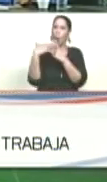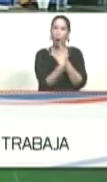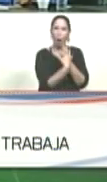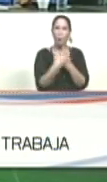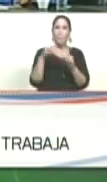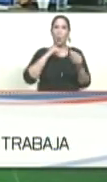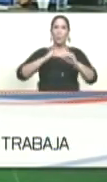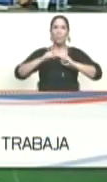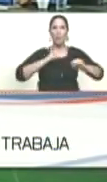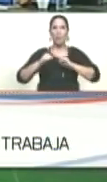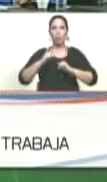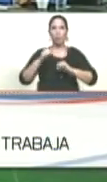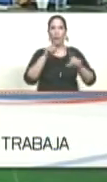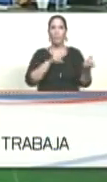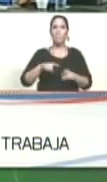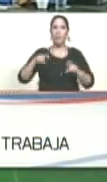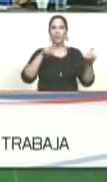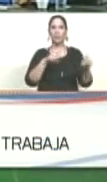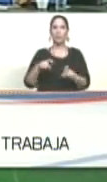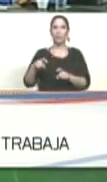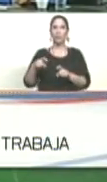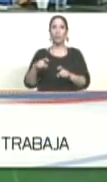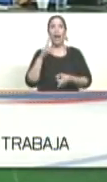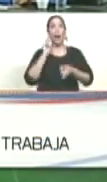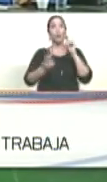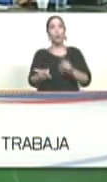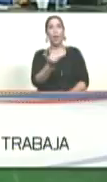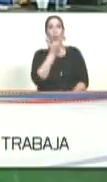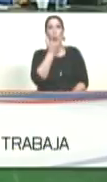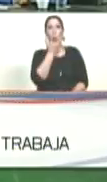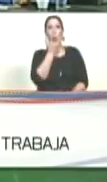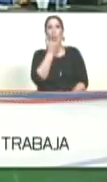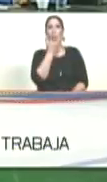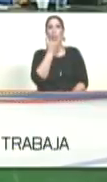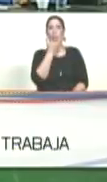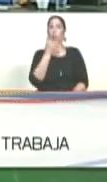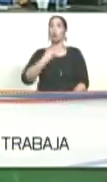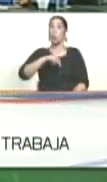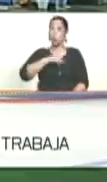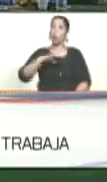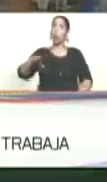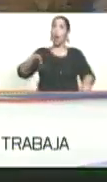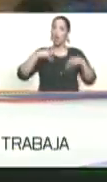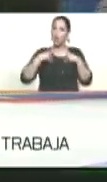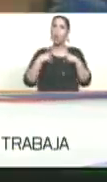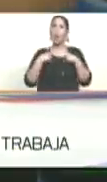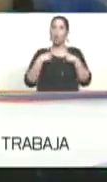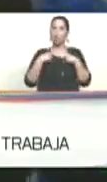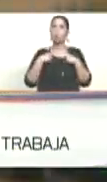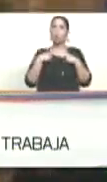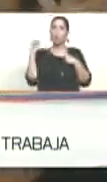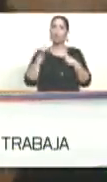campesino por algunos errores que se han cometido, y hay que aceptar que se han cometido.